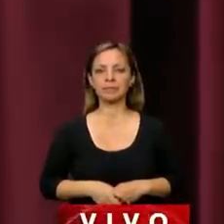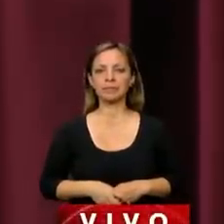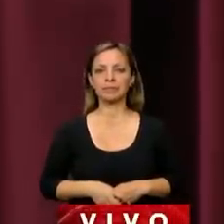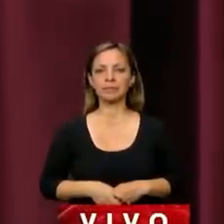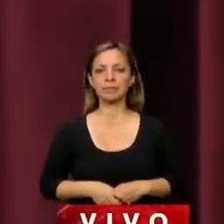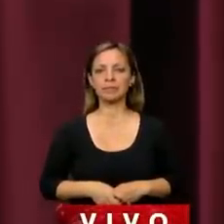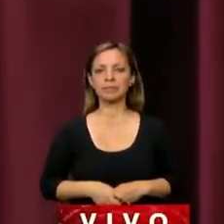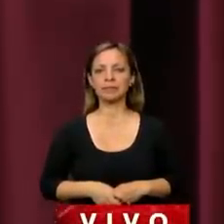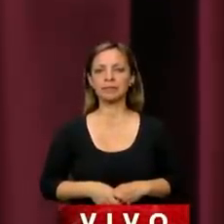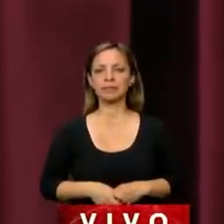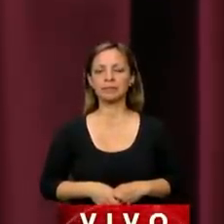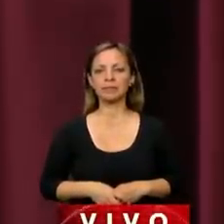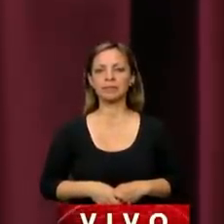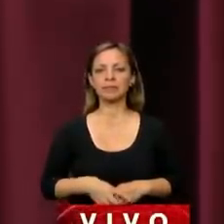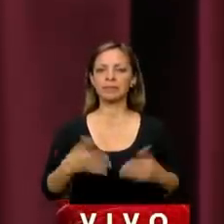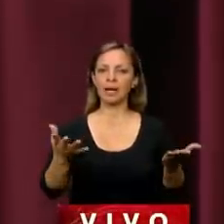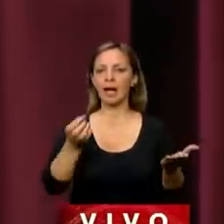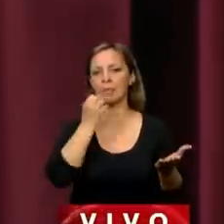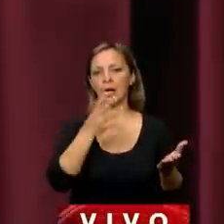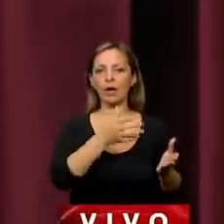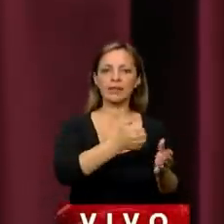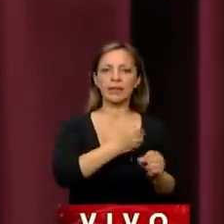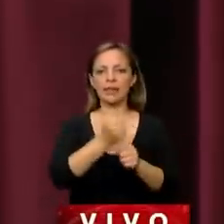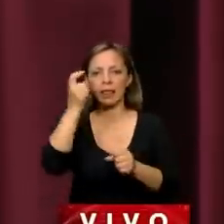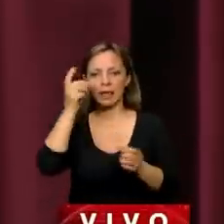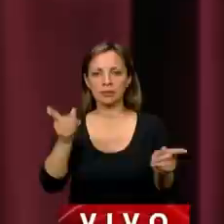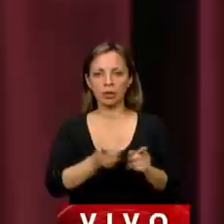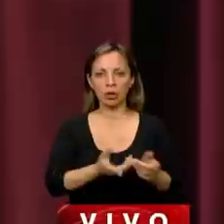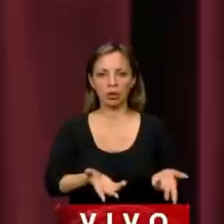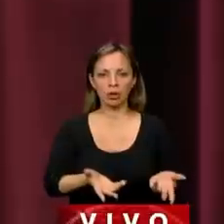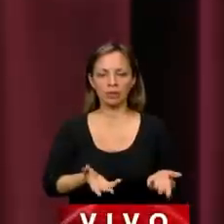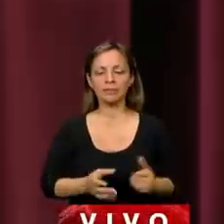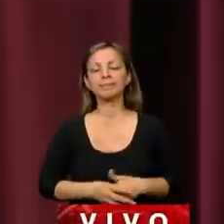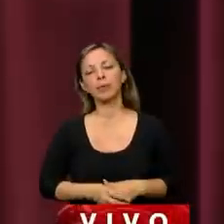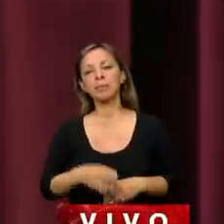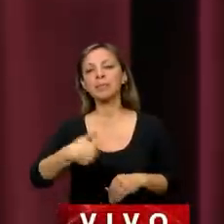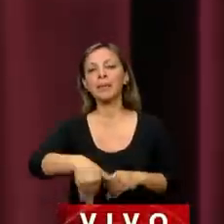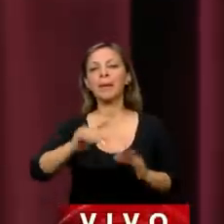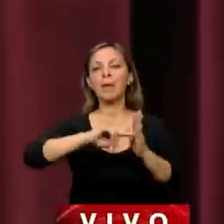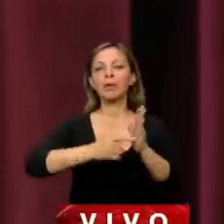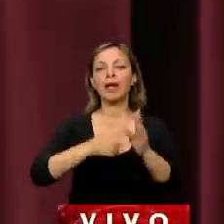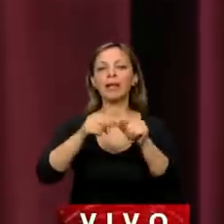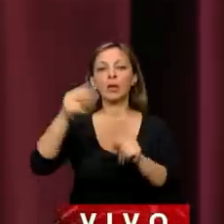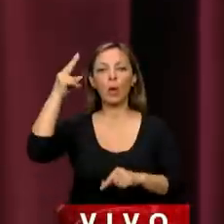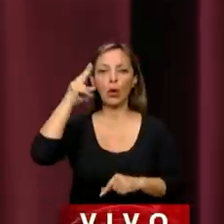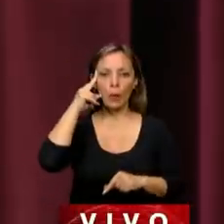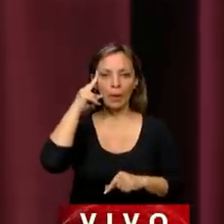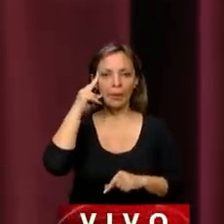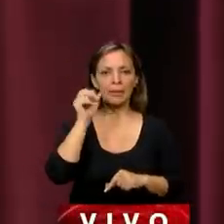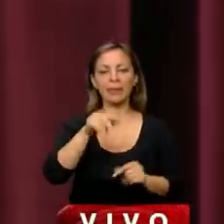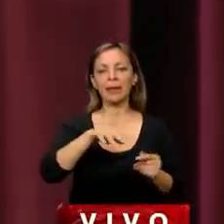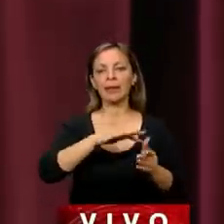no me hicieron el paquete, ¿no? Del 6 al 10. Porque el 8. Se va a votar en particular el artículo 9 del nuevo